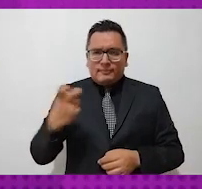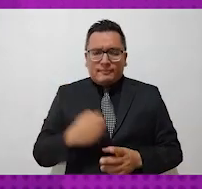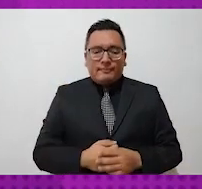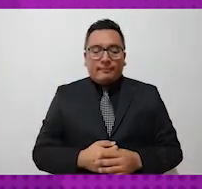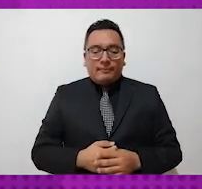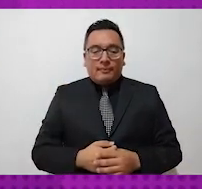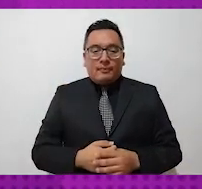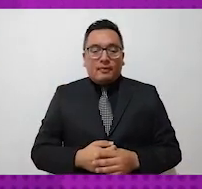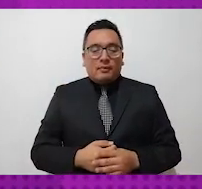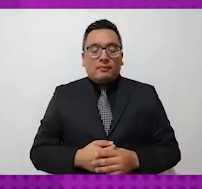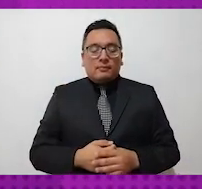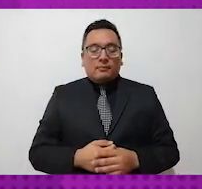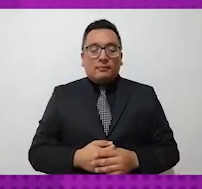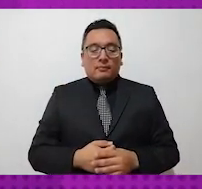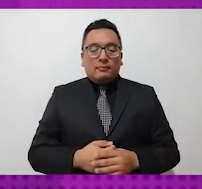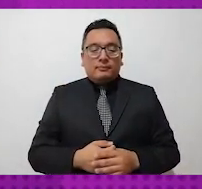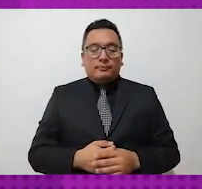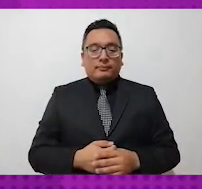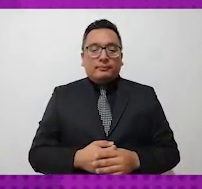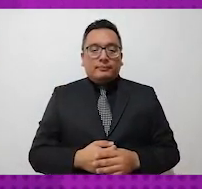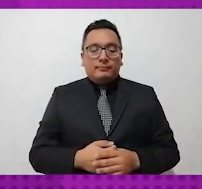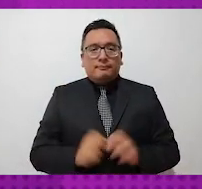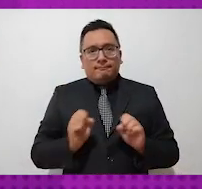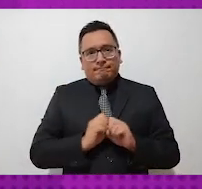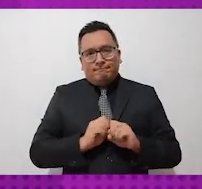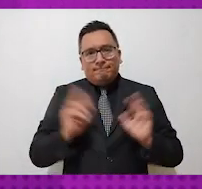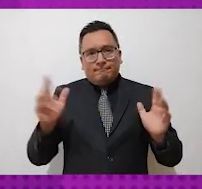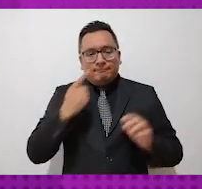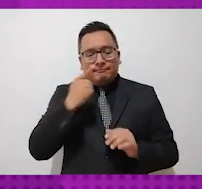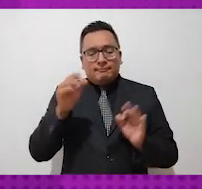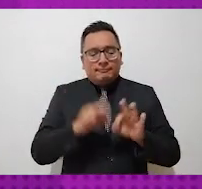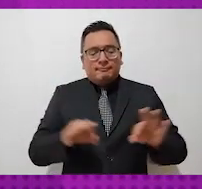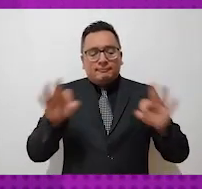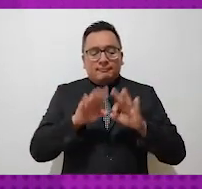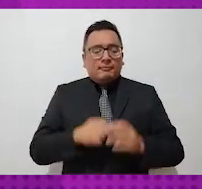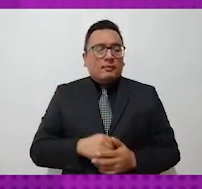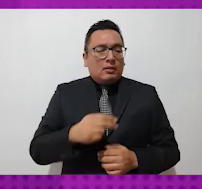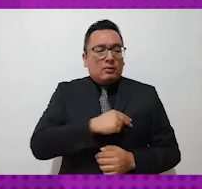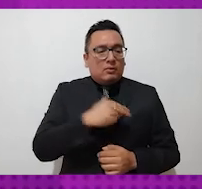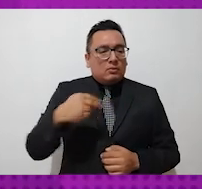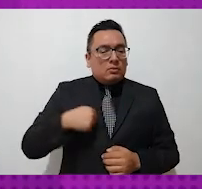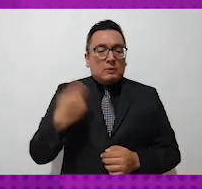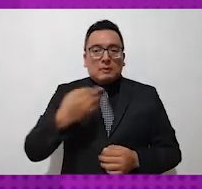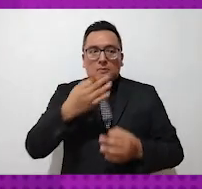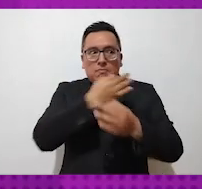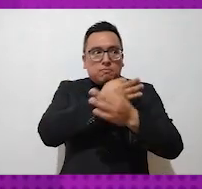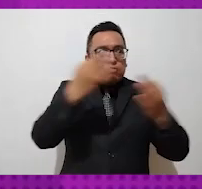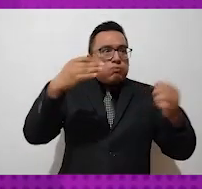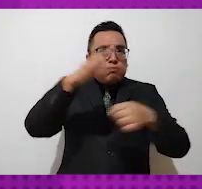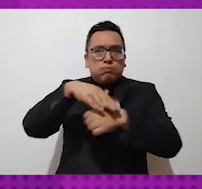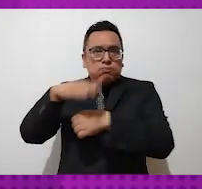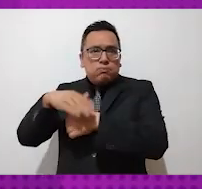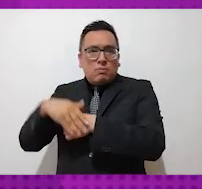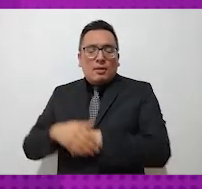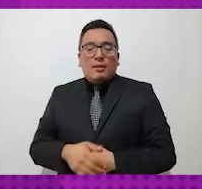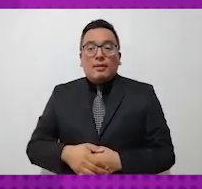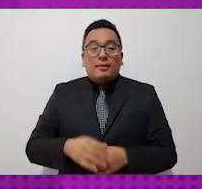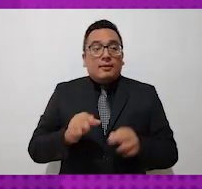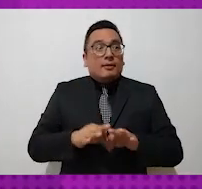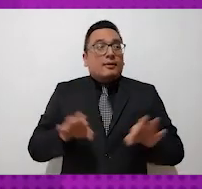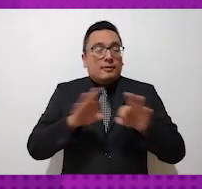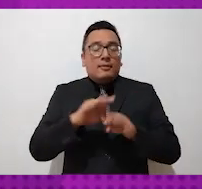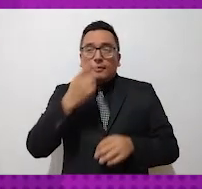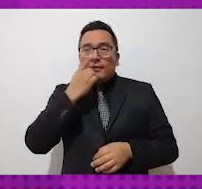lo propio en la Contraloría Interna. Claro, yo creo que es muy importante la promoción de la